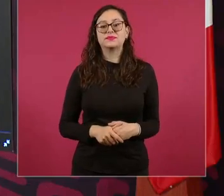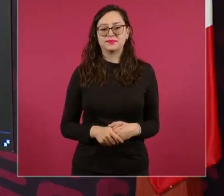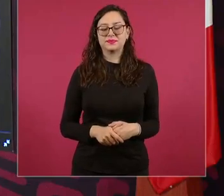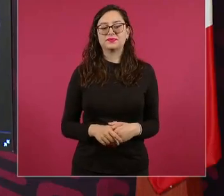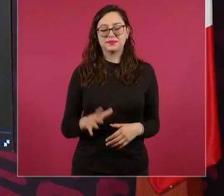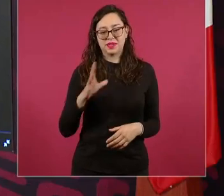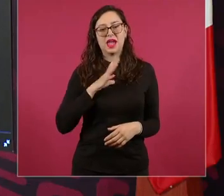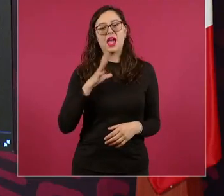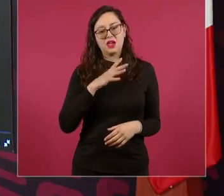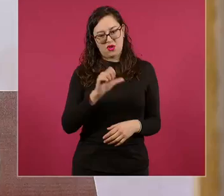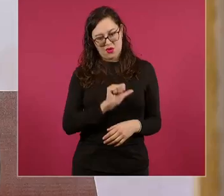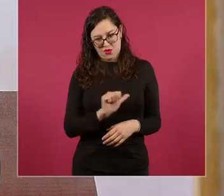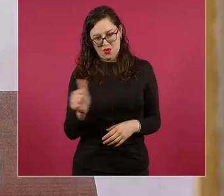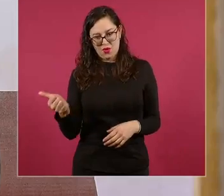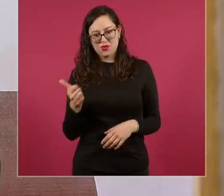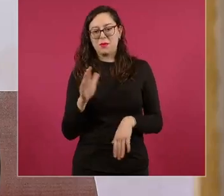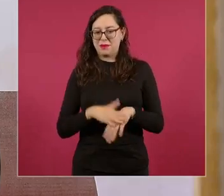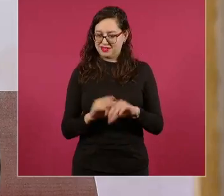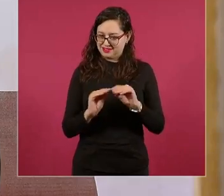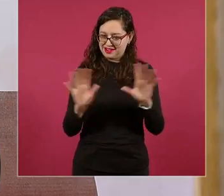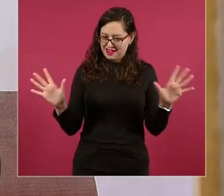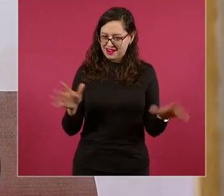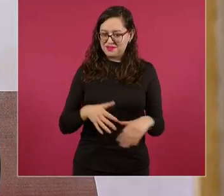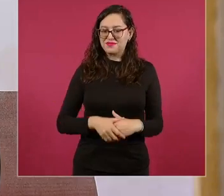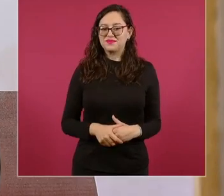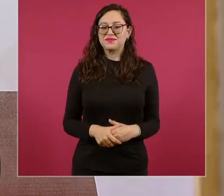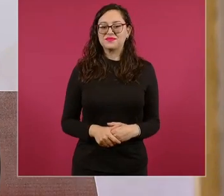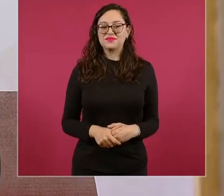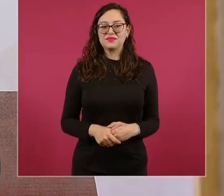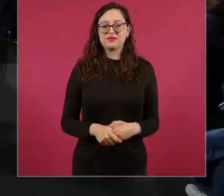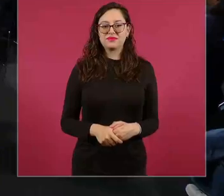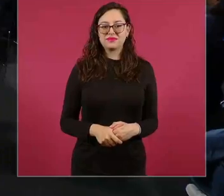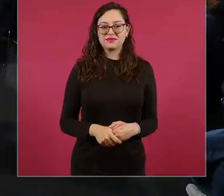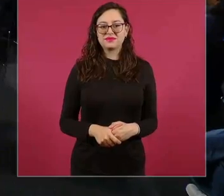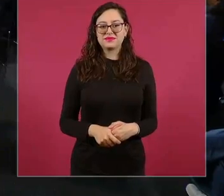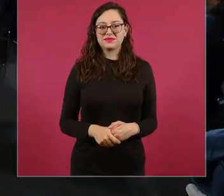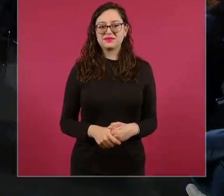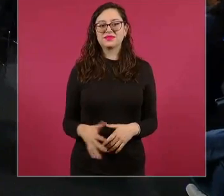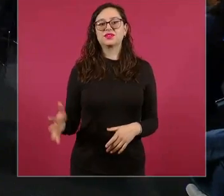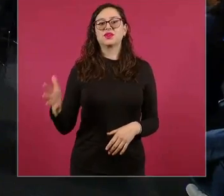Sí, pero ahí es que hay otro que es más. Buenos días.